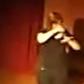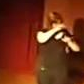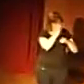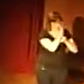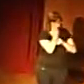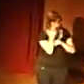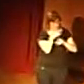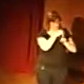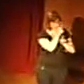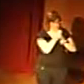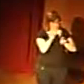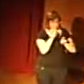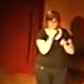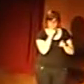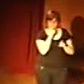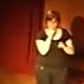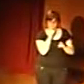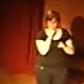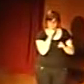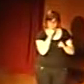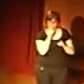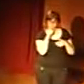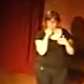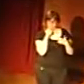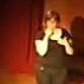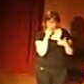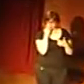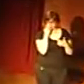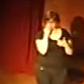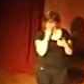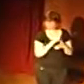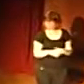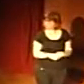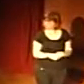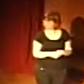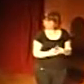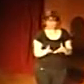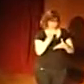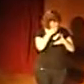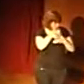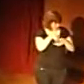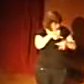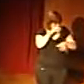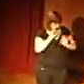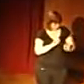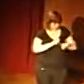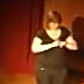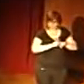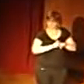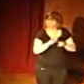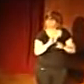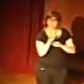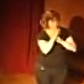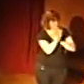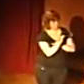figuras que están que decoran el este este interior gótico no un sepulcro